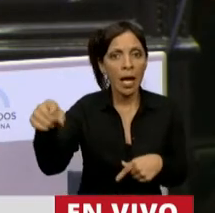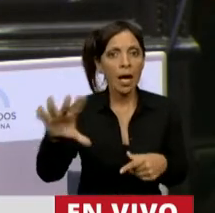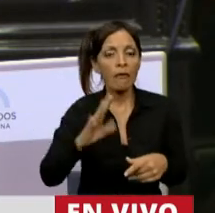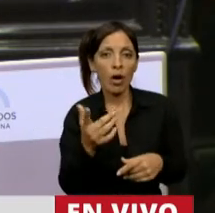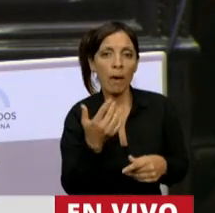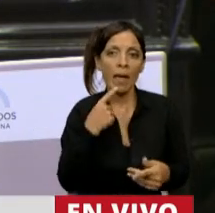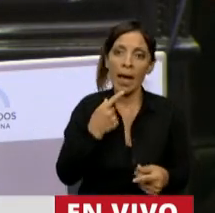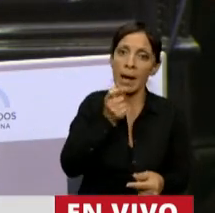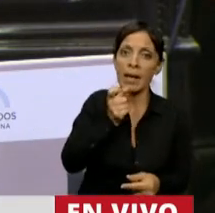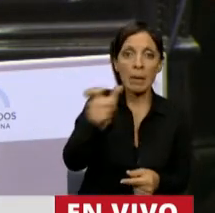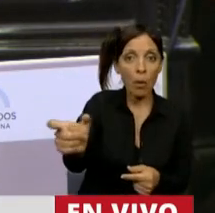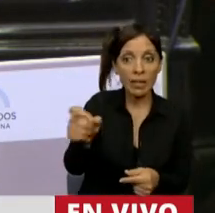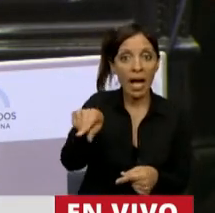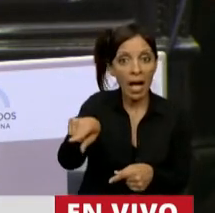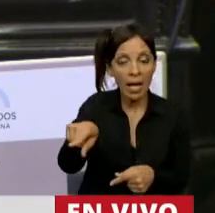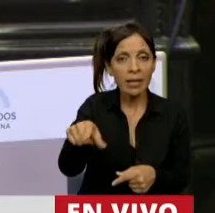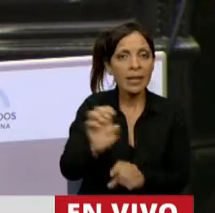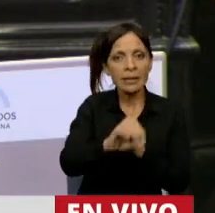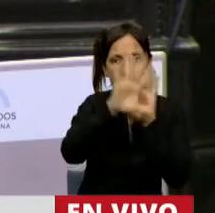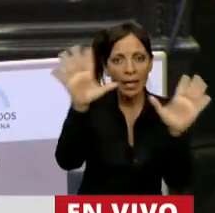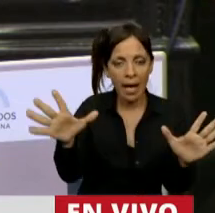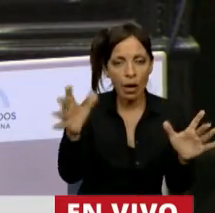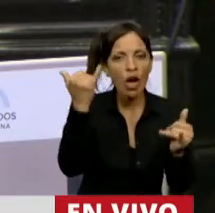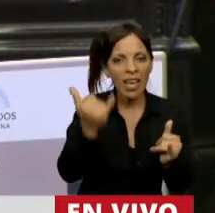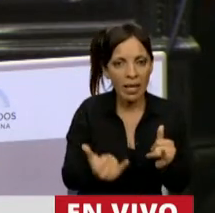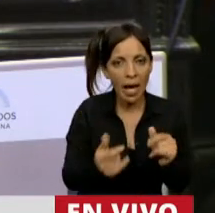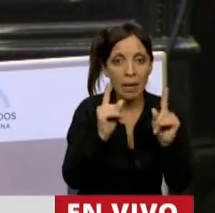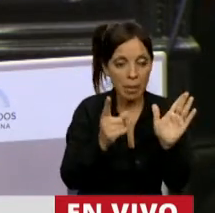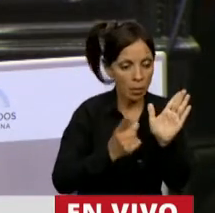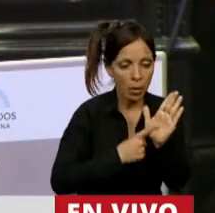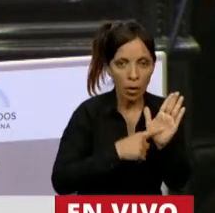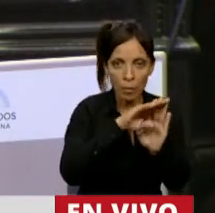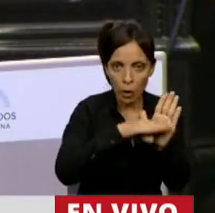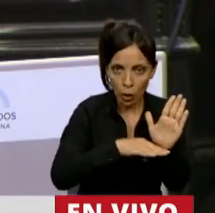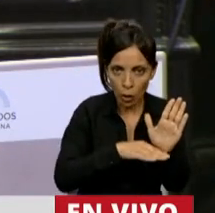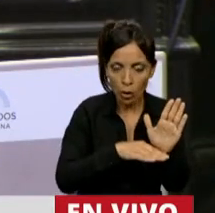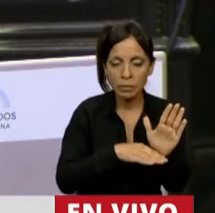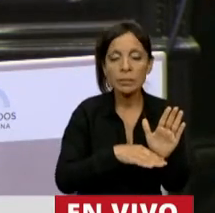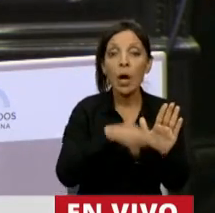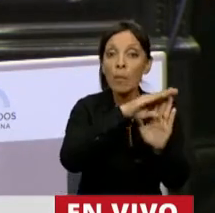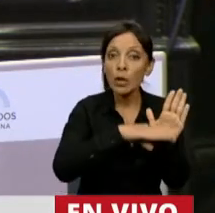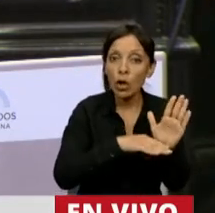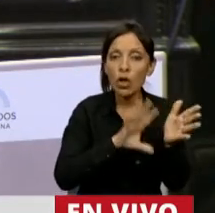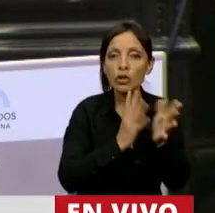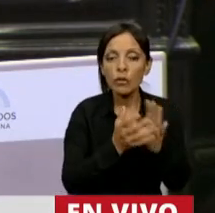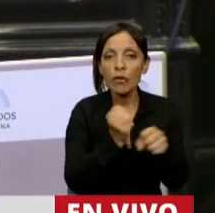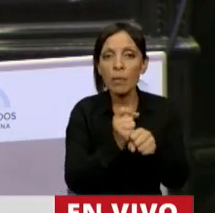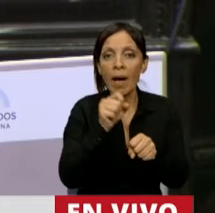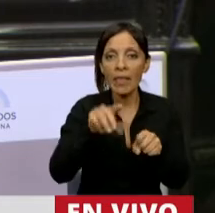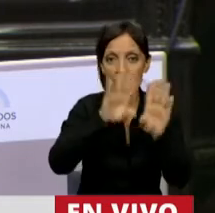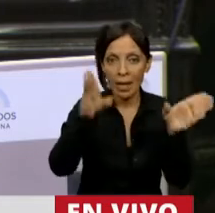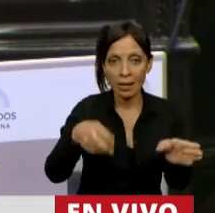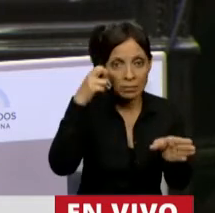contraargumentación al argumento del diputado Arritondo está clarita y está planteada en el propio protocolo. La vigencia del protocolo de funcionamiento